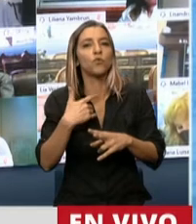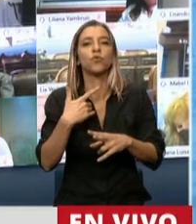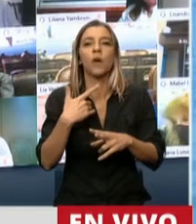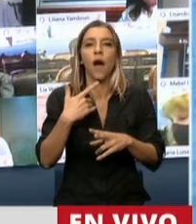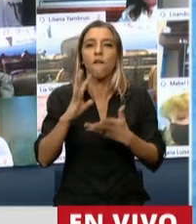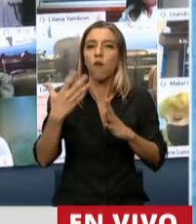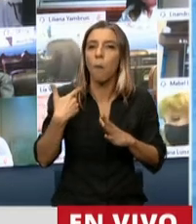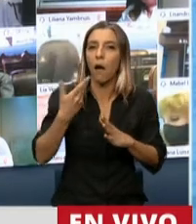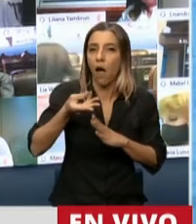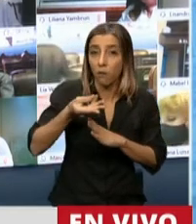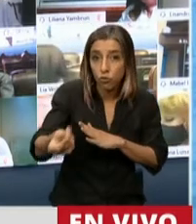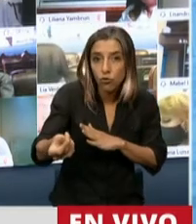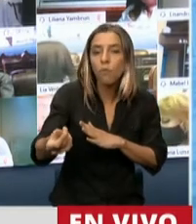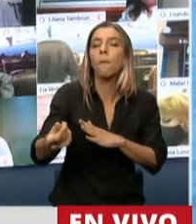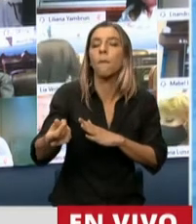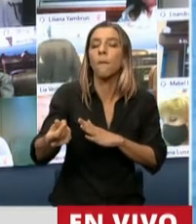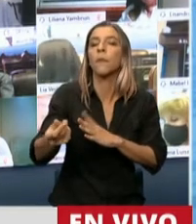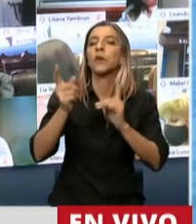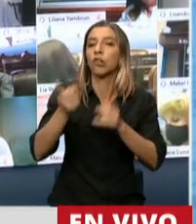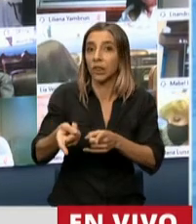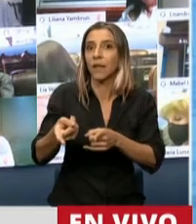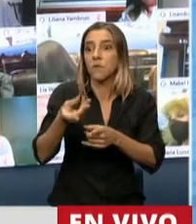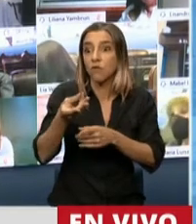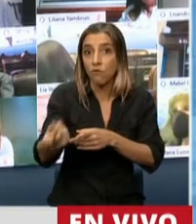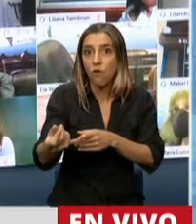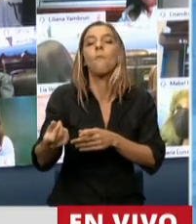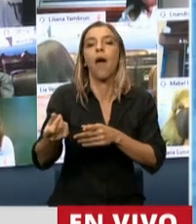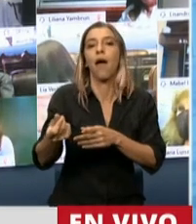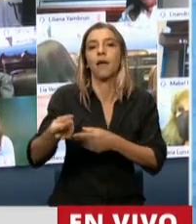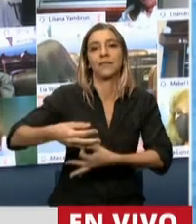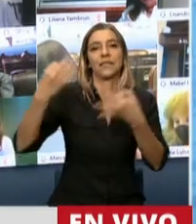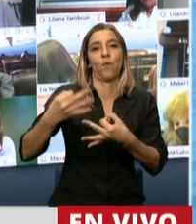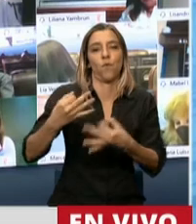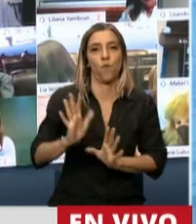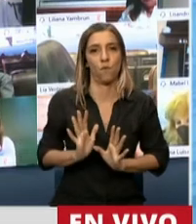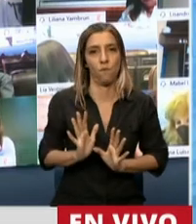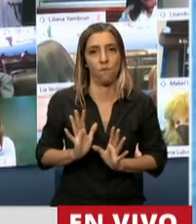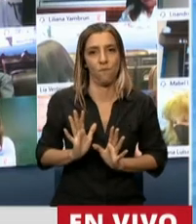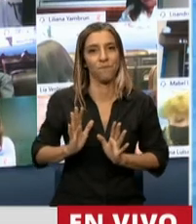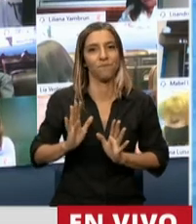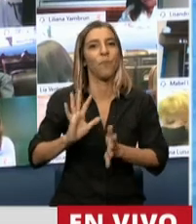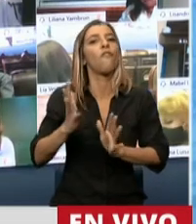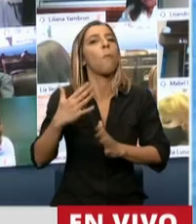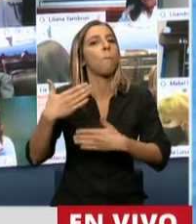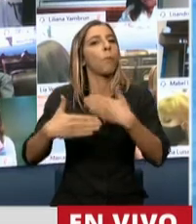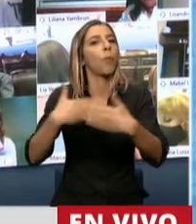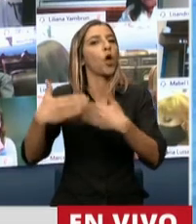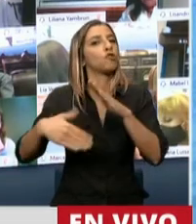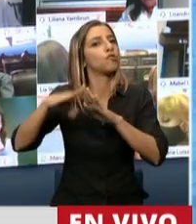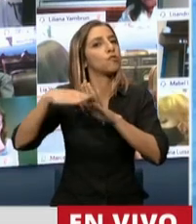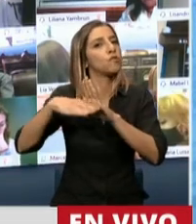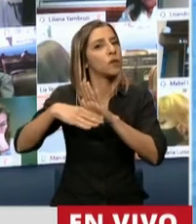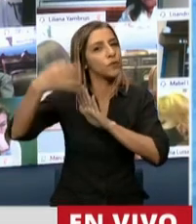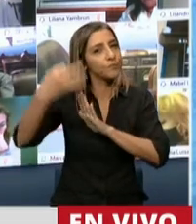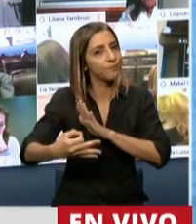compra, pero también estamos queriendo garantizar que las medidas de seguridad que requiere este proceso queden establecidas en